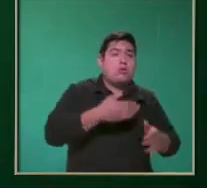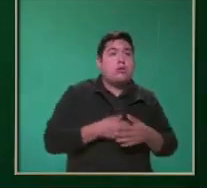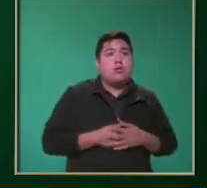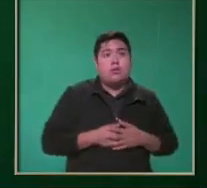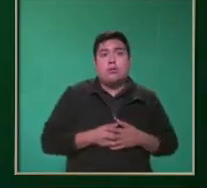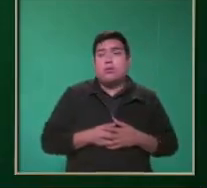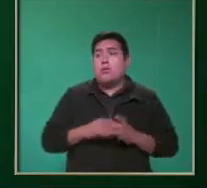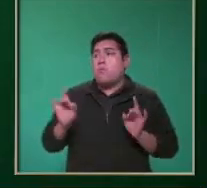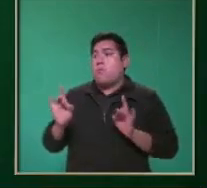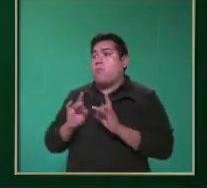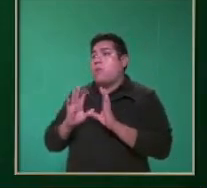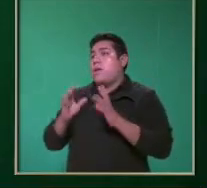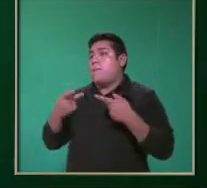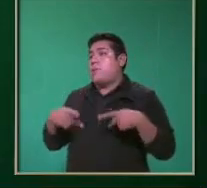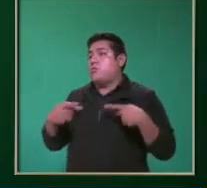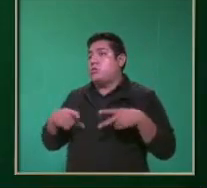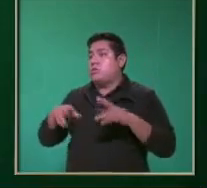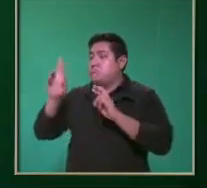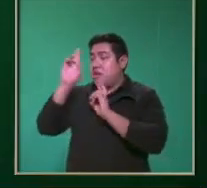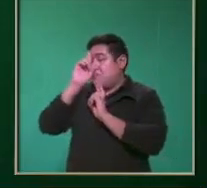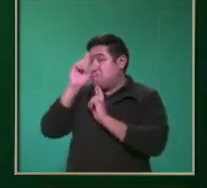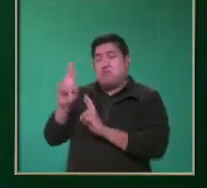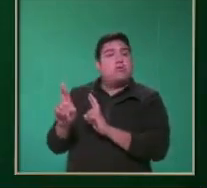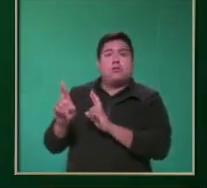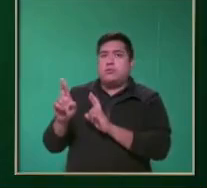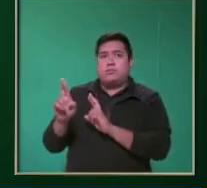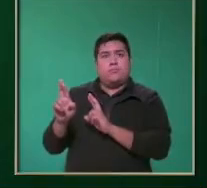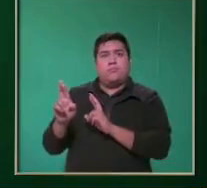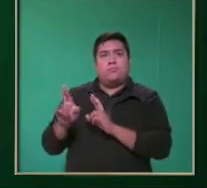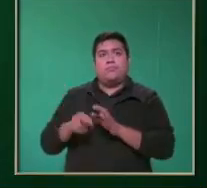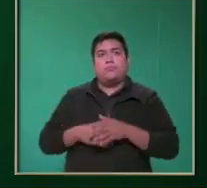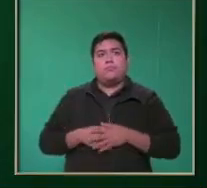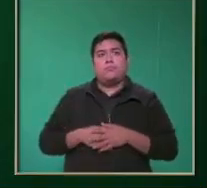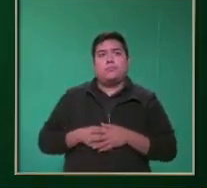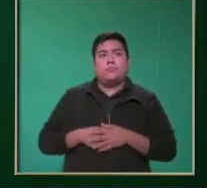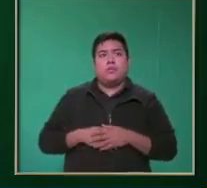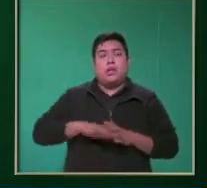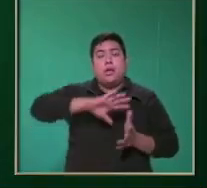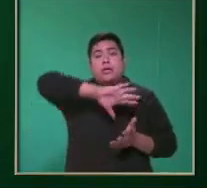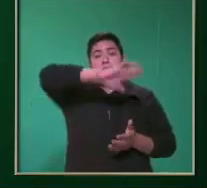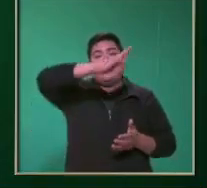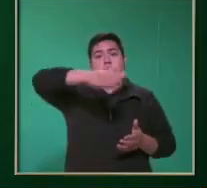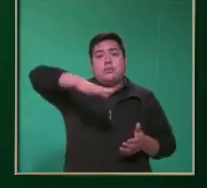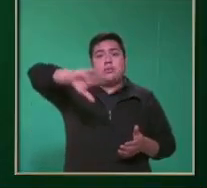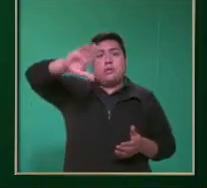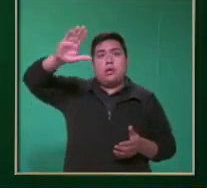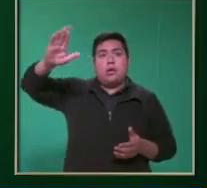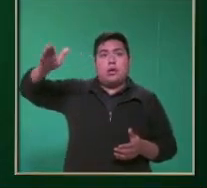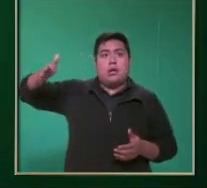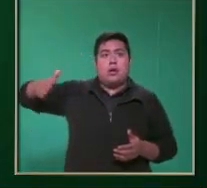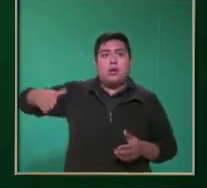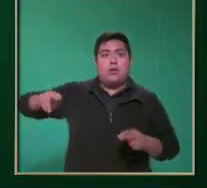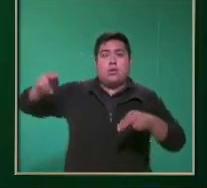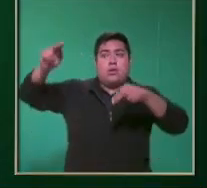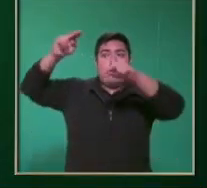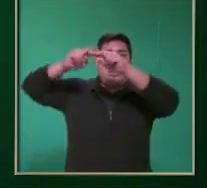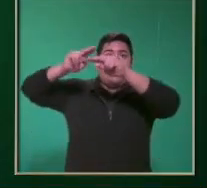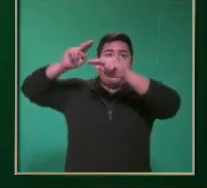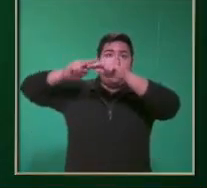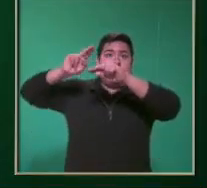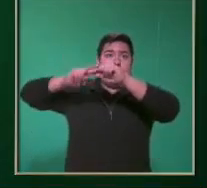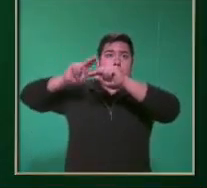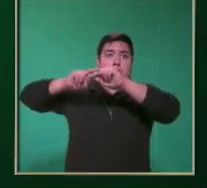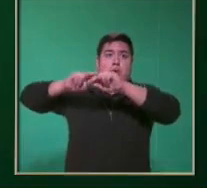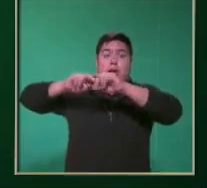de pronto hay gente que no respeta esas situaciones. El cerro, la Sierra de la Silla, tiene una especificación